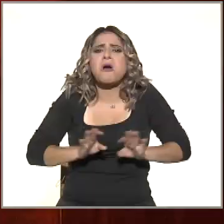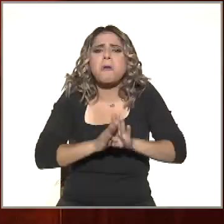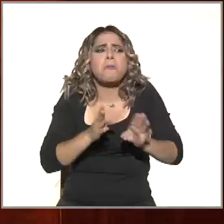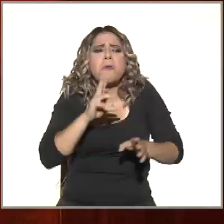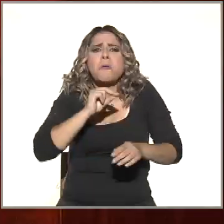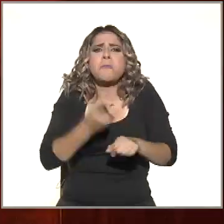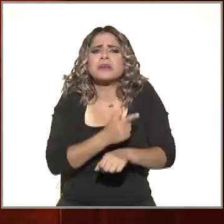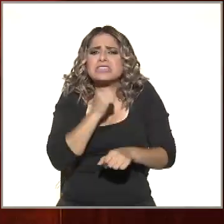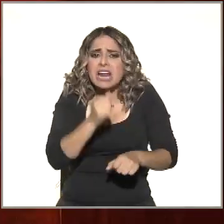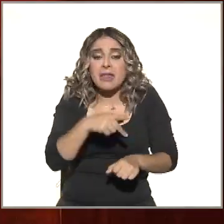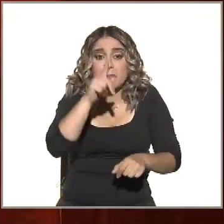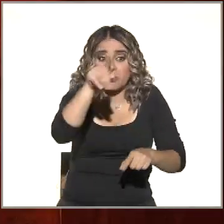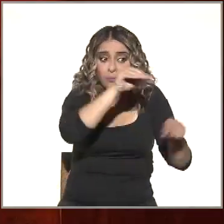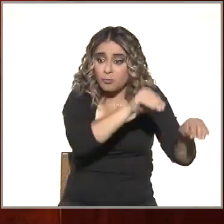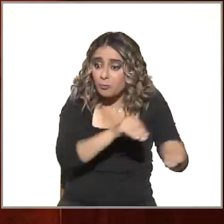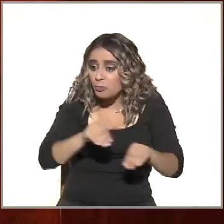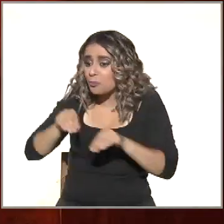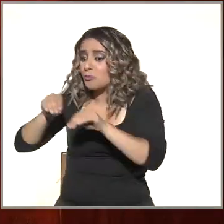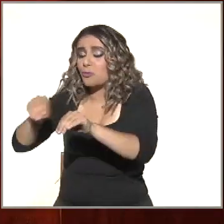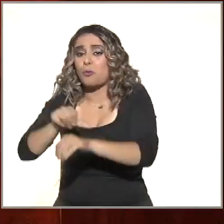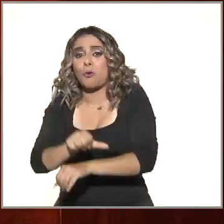te trasladas a otro lado, a